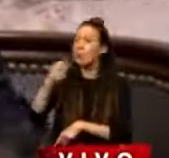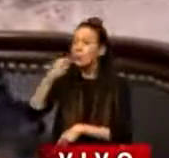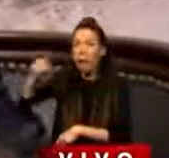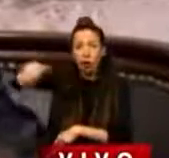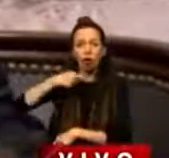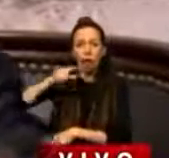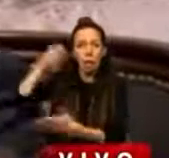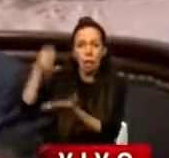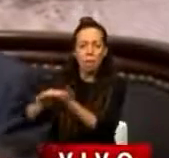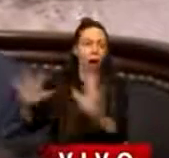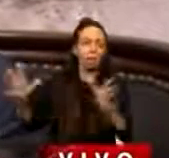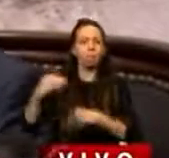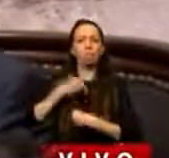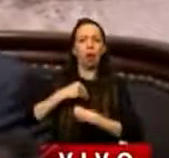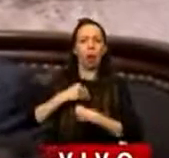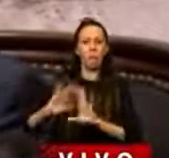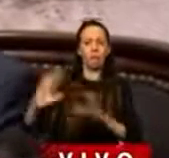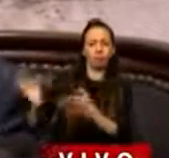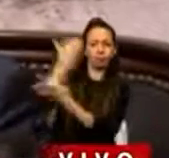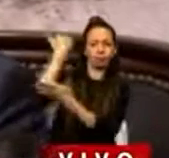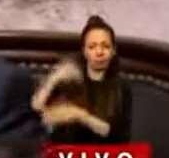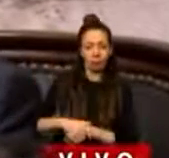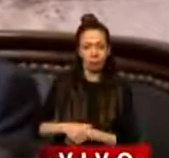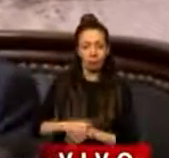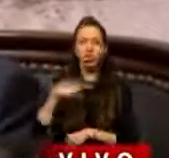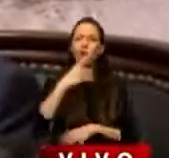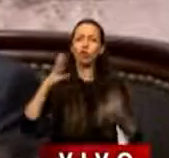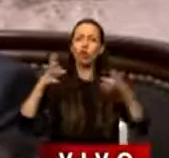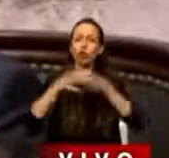se lo lleve puesto a todos. Así es que los liberales